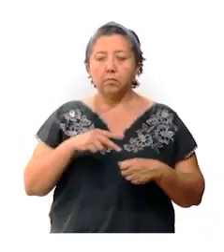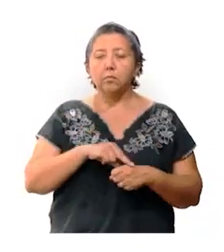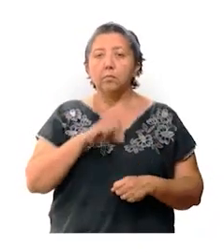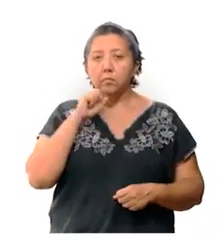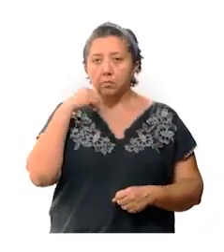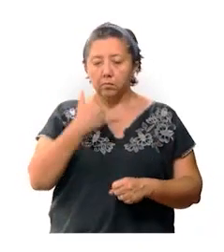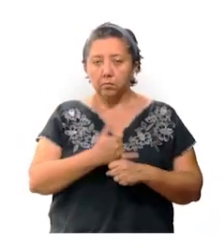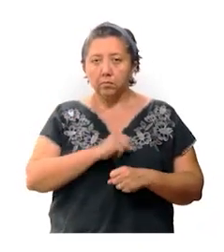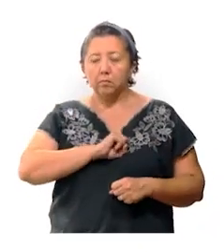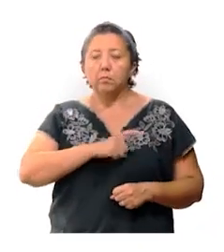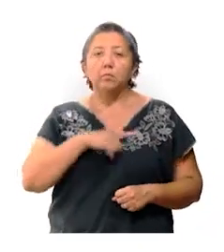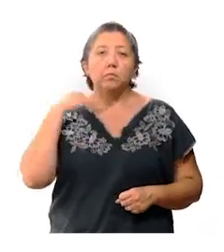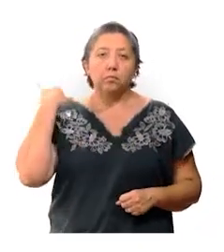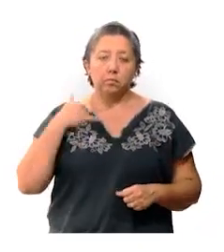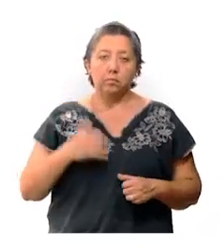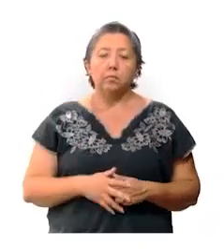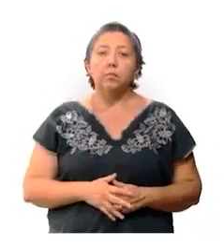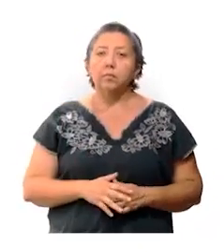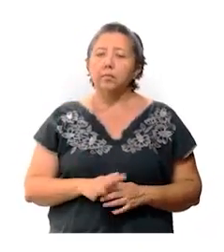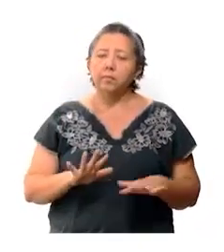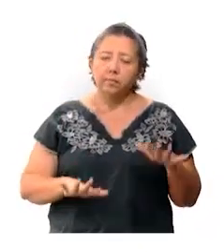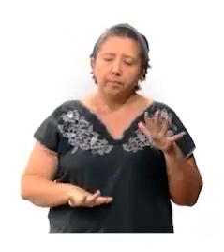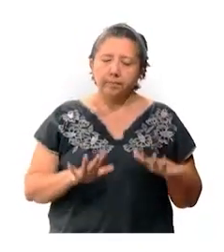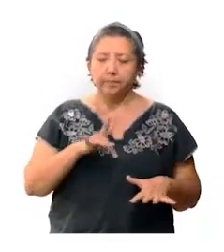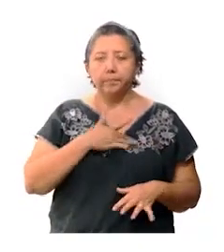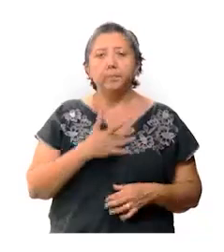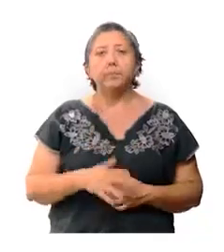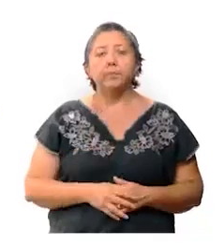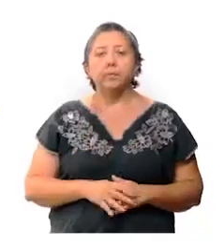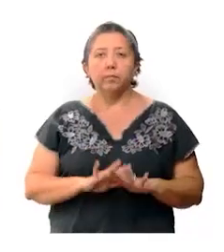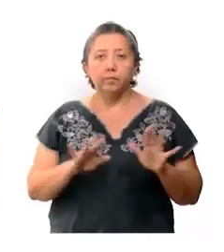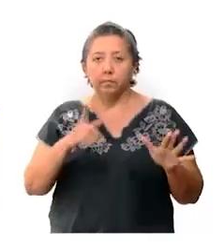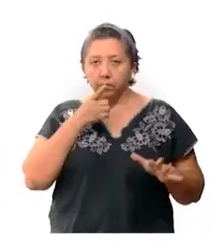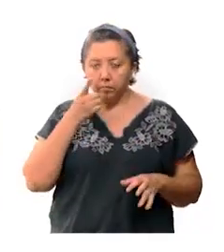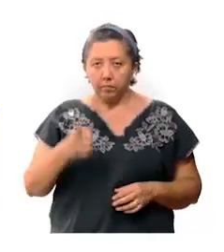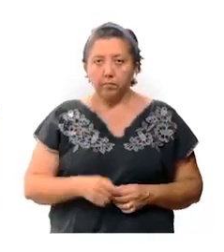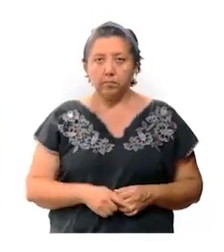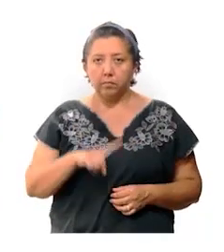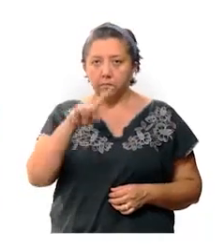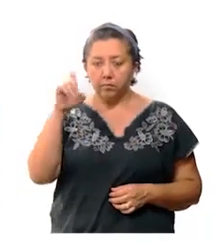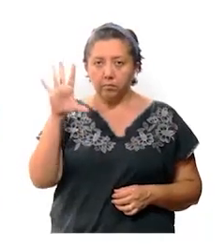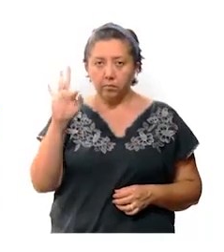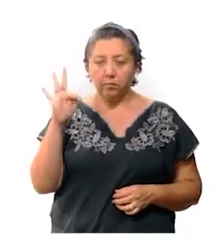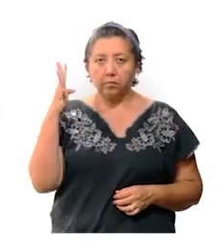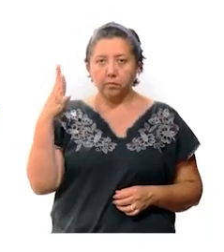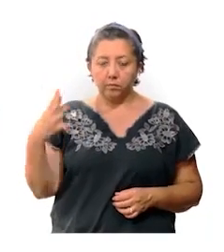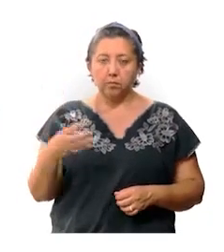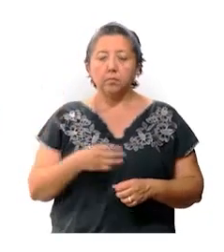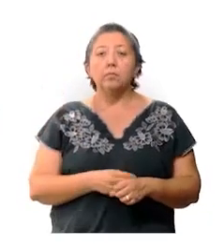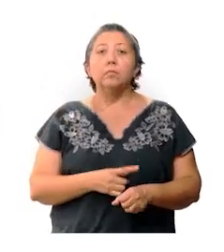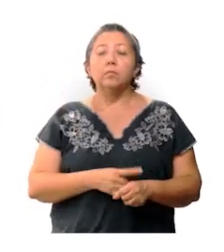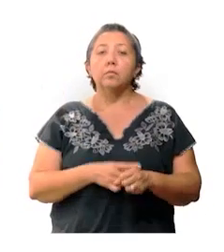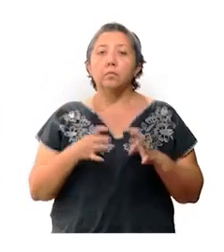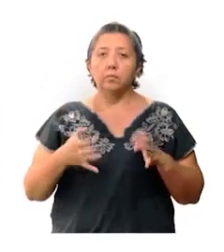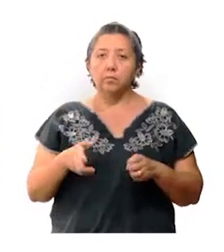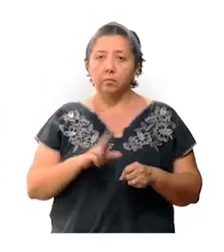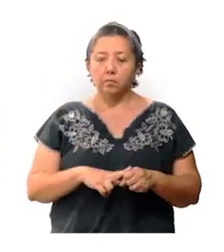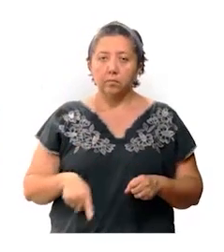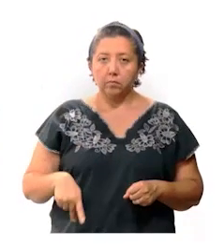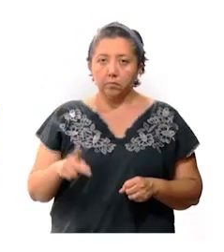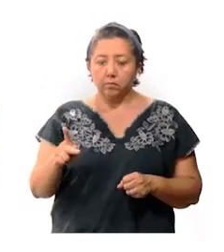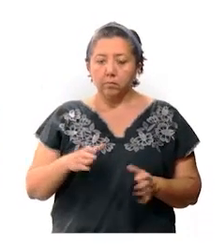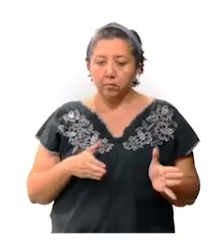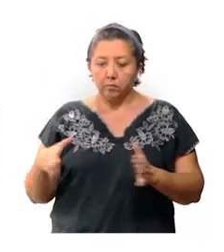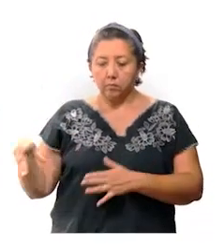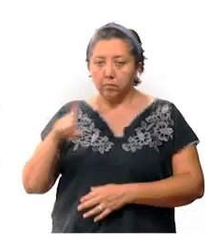por personal médico de la Secretaría de Salud. Presentan síntomas leves. Como ya se mencionó, 144 de los casos positivos están en